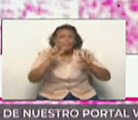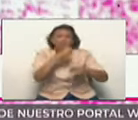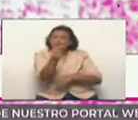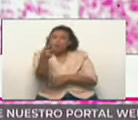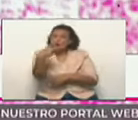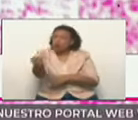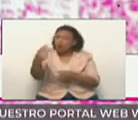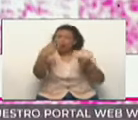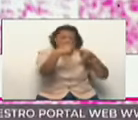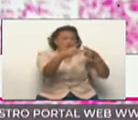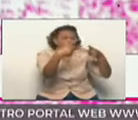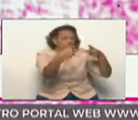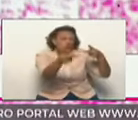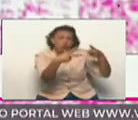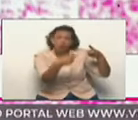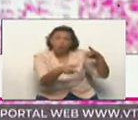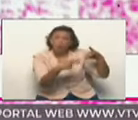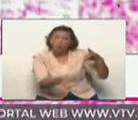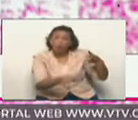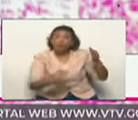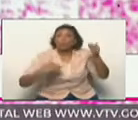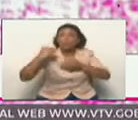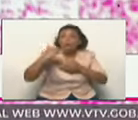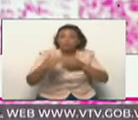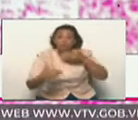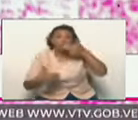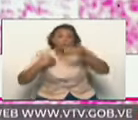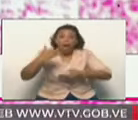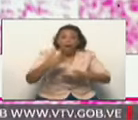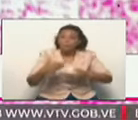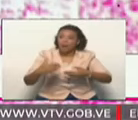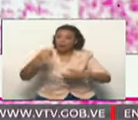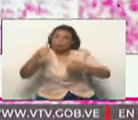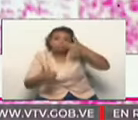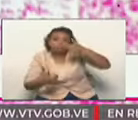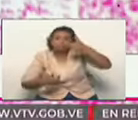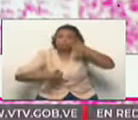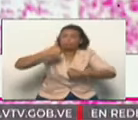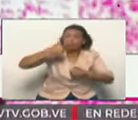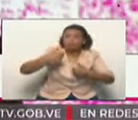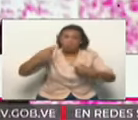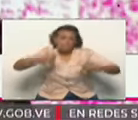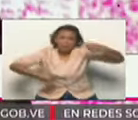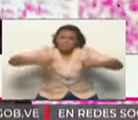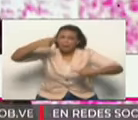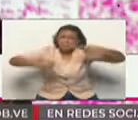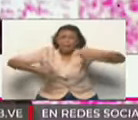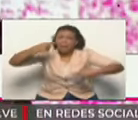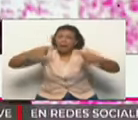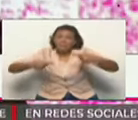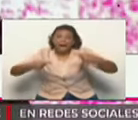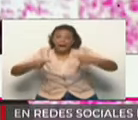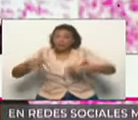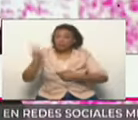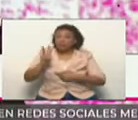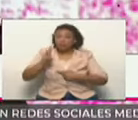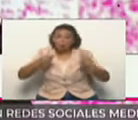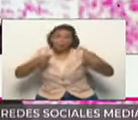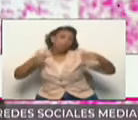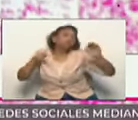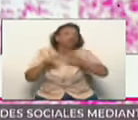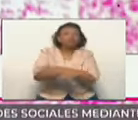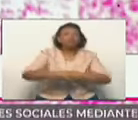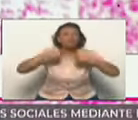una traba y la superábamos o ponía otra y otra y otra. Hasta que ingresamos en